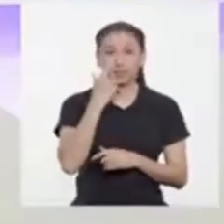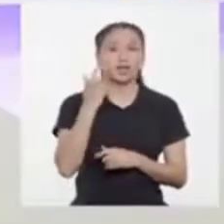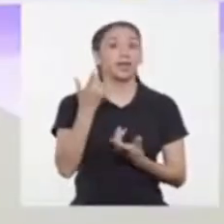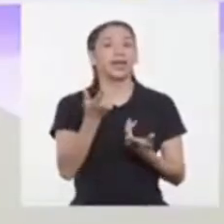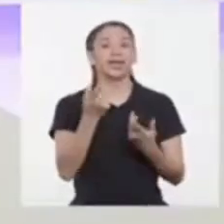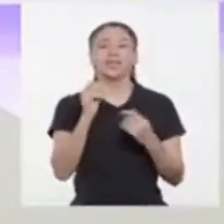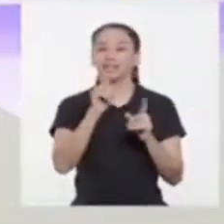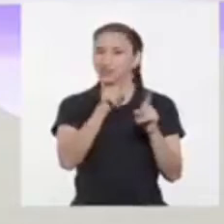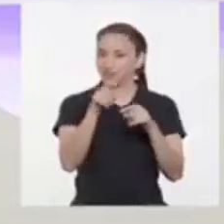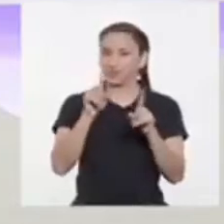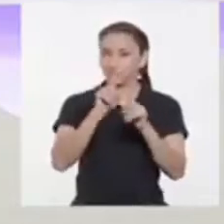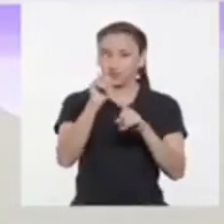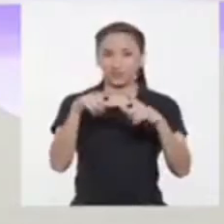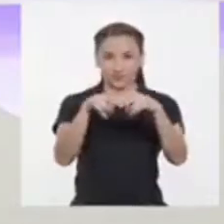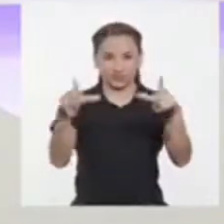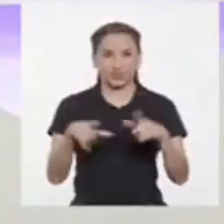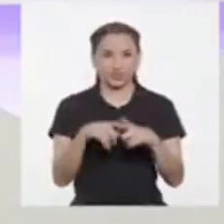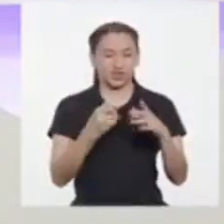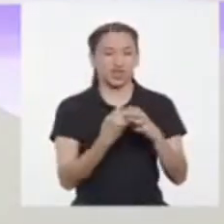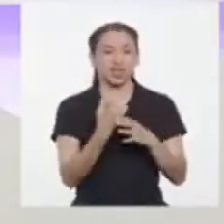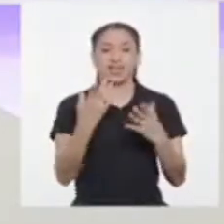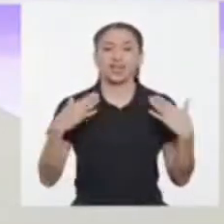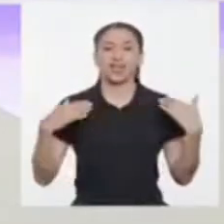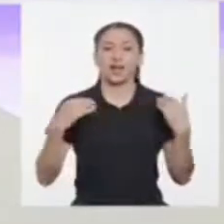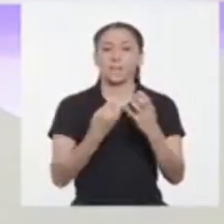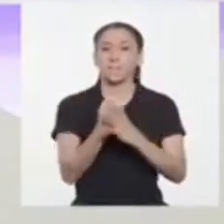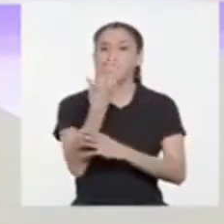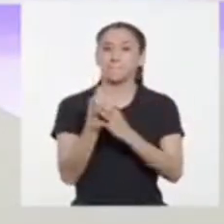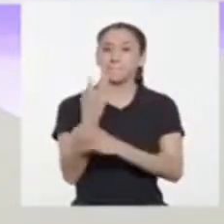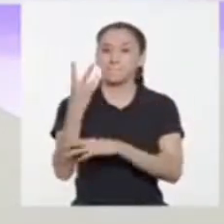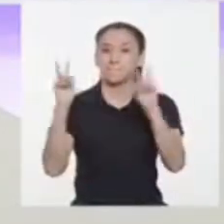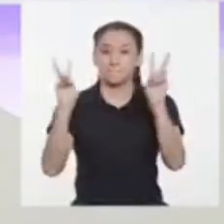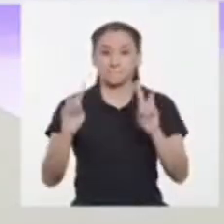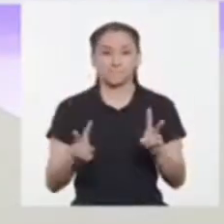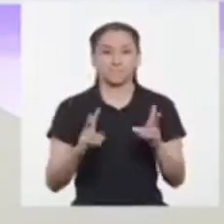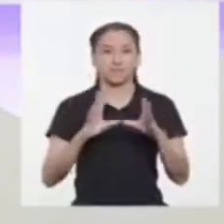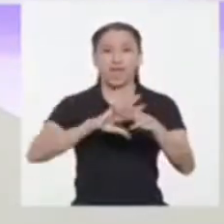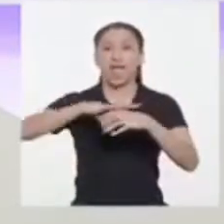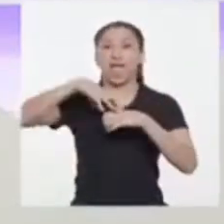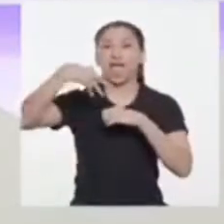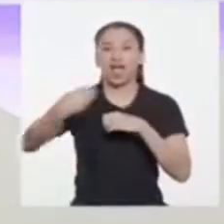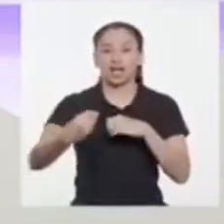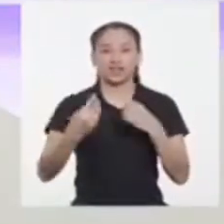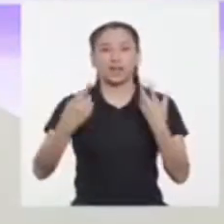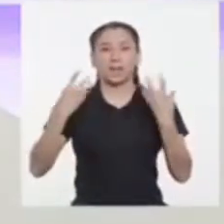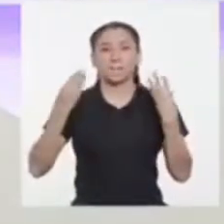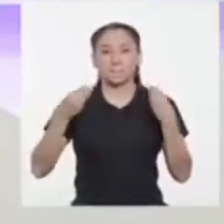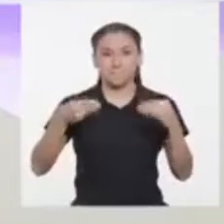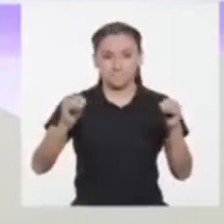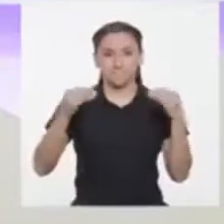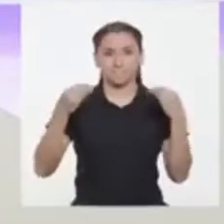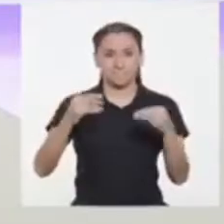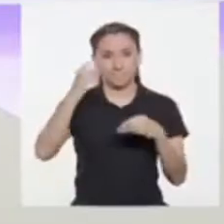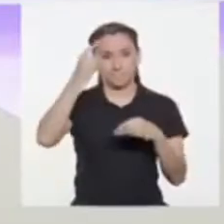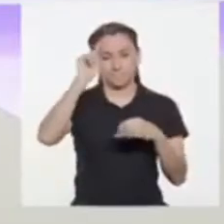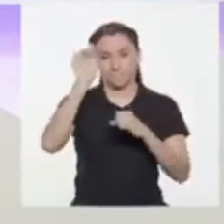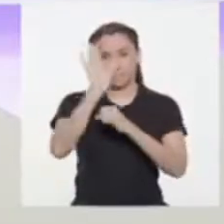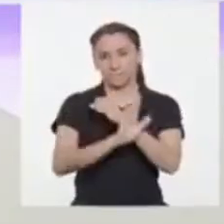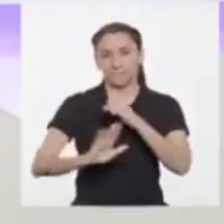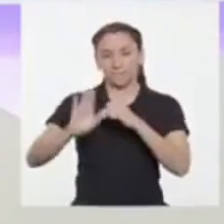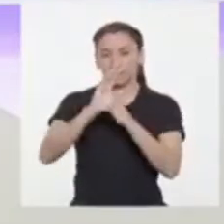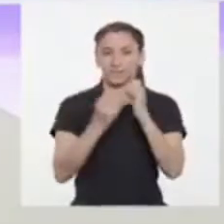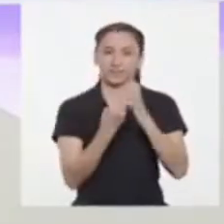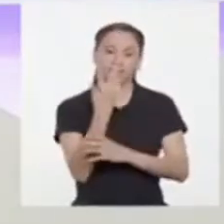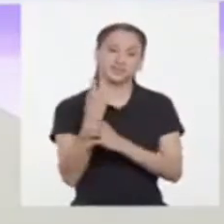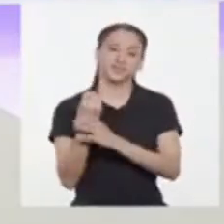Los fitotoldos son invernaderos, es decir, son estructuras protegidas externamente por plástico para proteger a